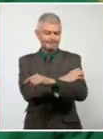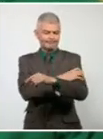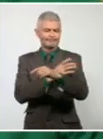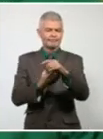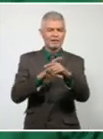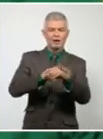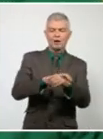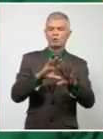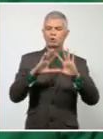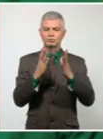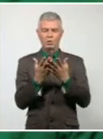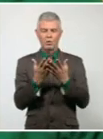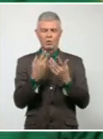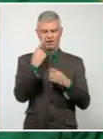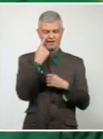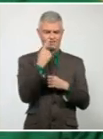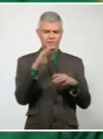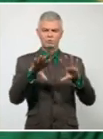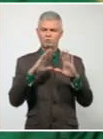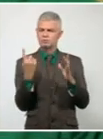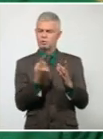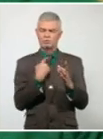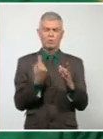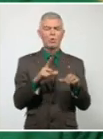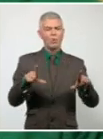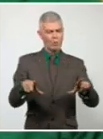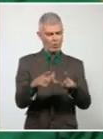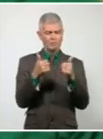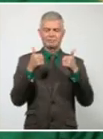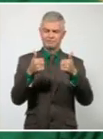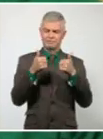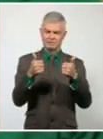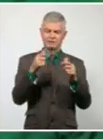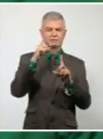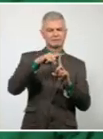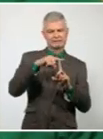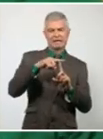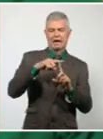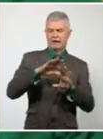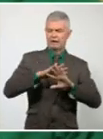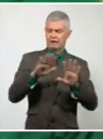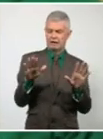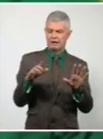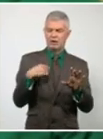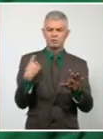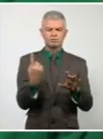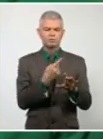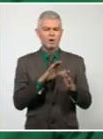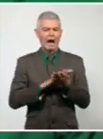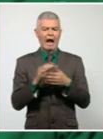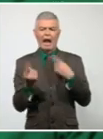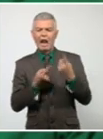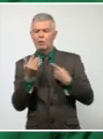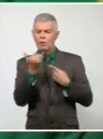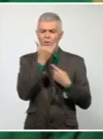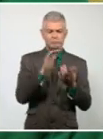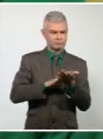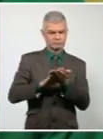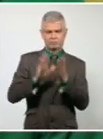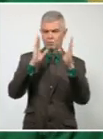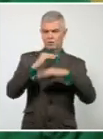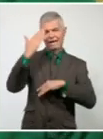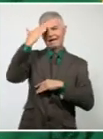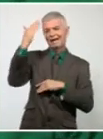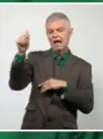bueno, hasta ahora hemos cumplido bien la tarea. No tenemos nada en contra. Darle gracias a los directivos de